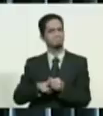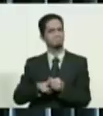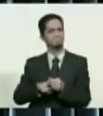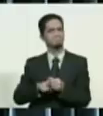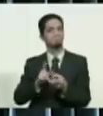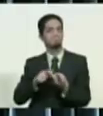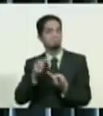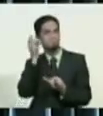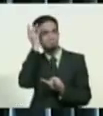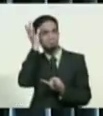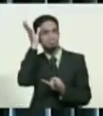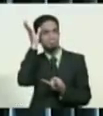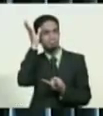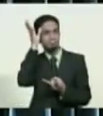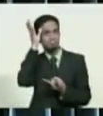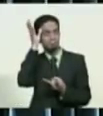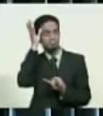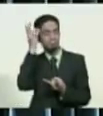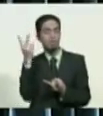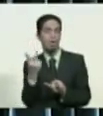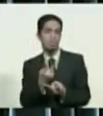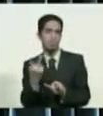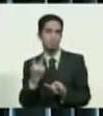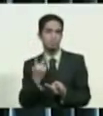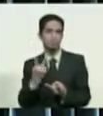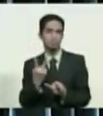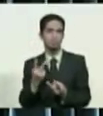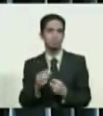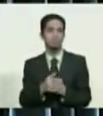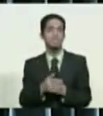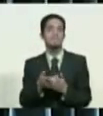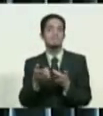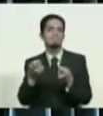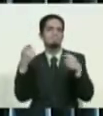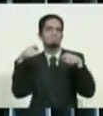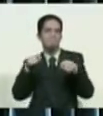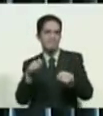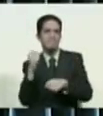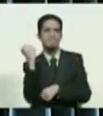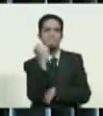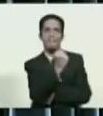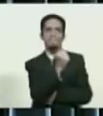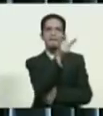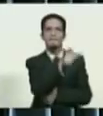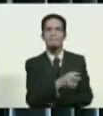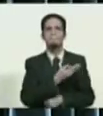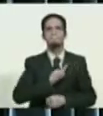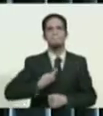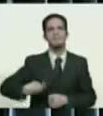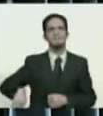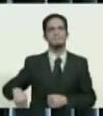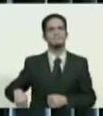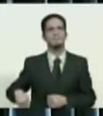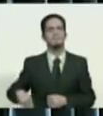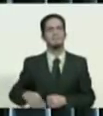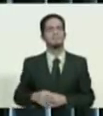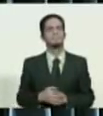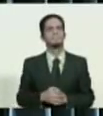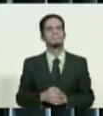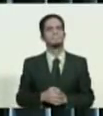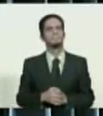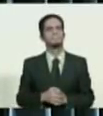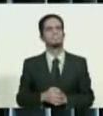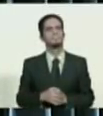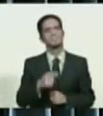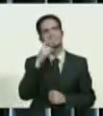intelectual, el caso del señor Julio Borges, del magnicidio en grado de frustración del presidente constitucional de la